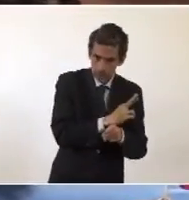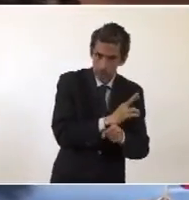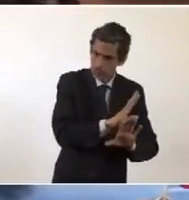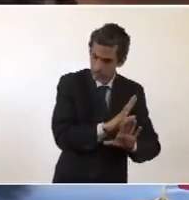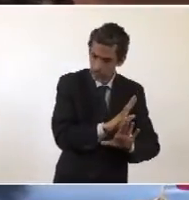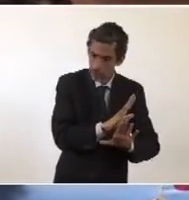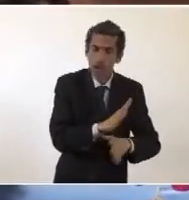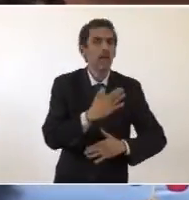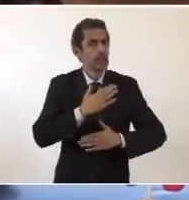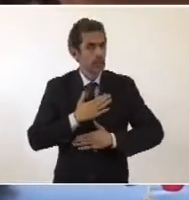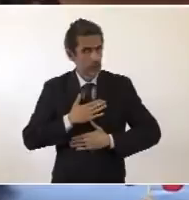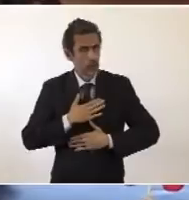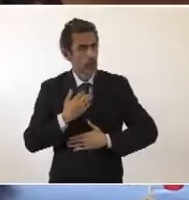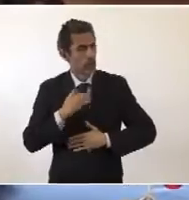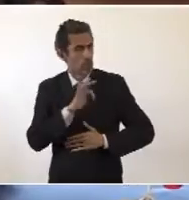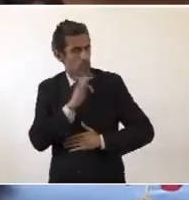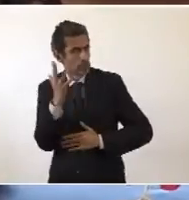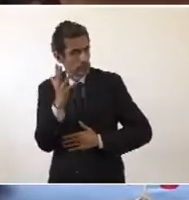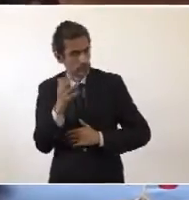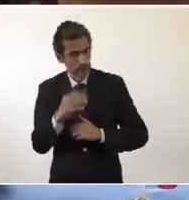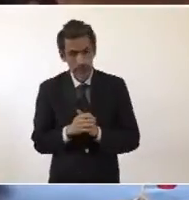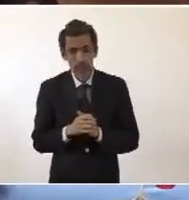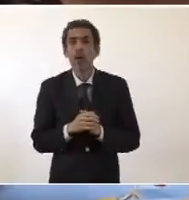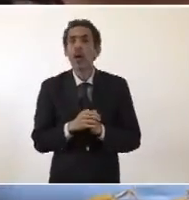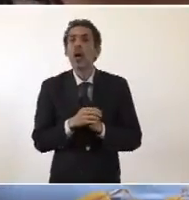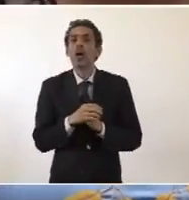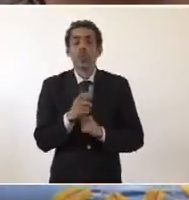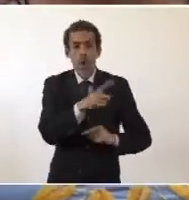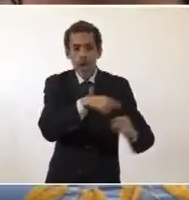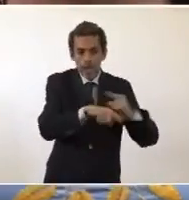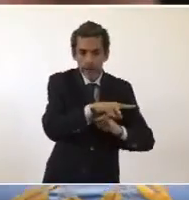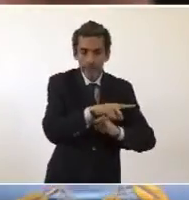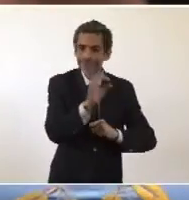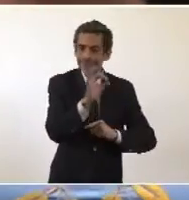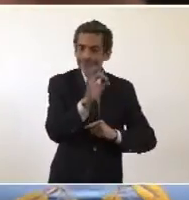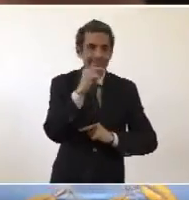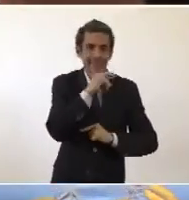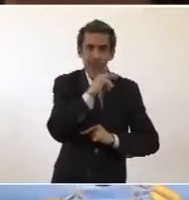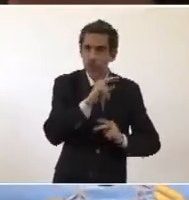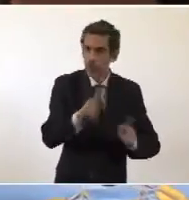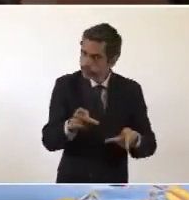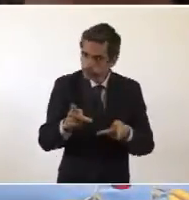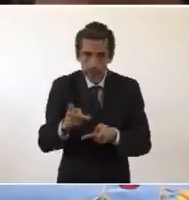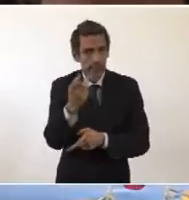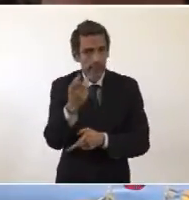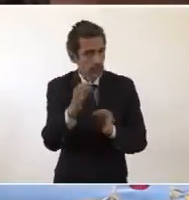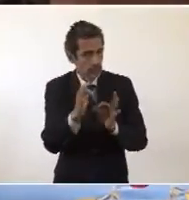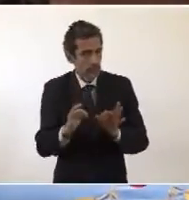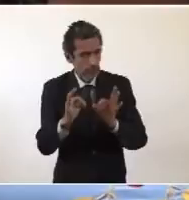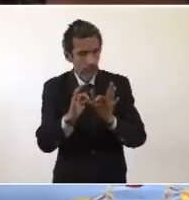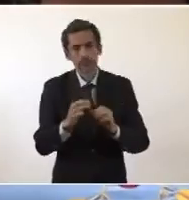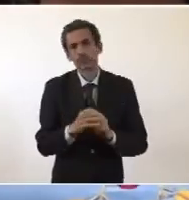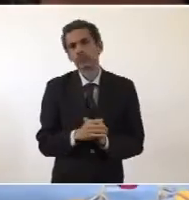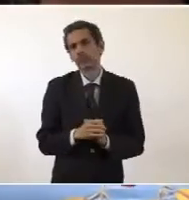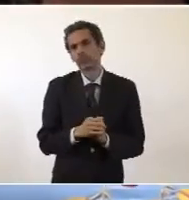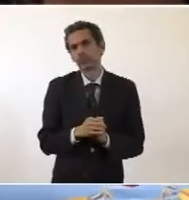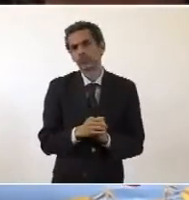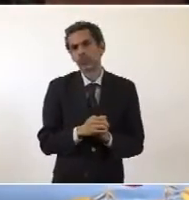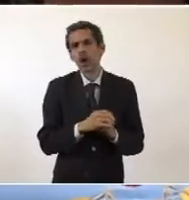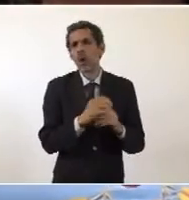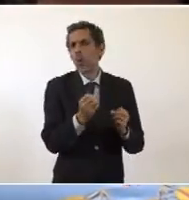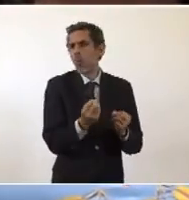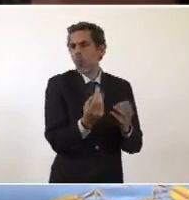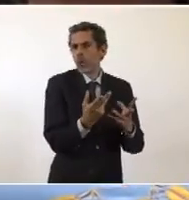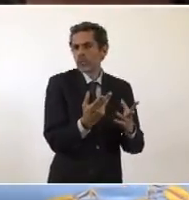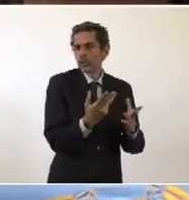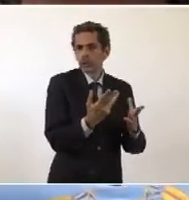lo posible. Lo más importante es que lo más pronto posible ellos puedan seguir vendiendo sus productos, ¿no? ¿El número aproximado de locales